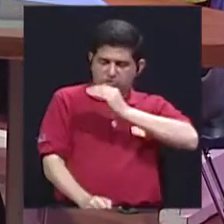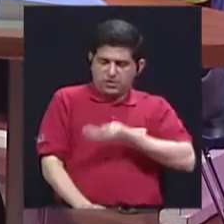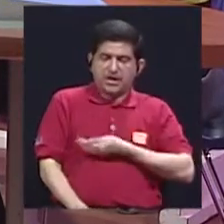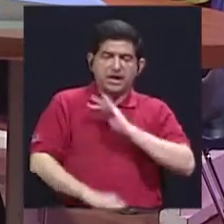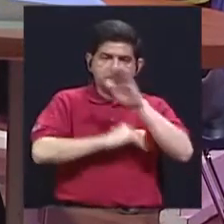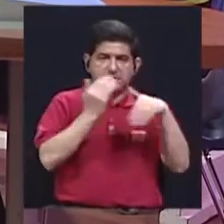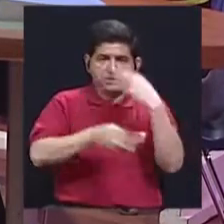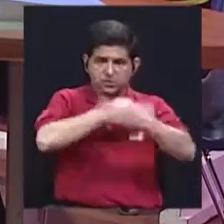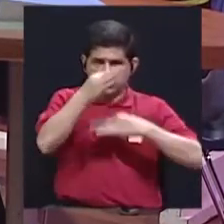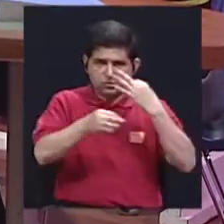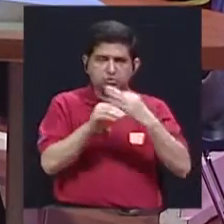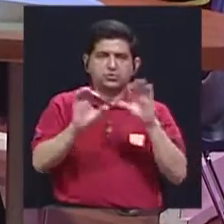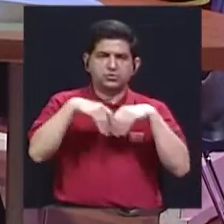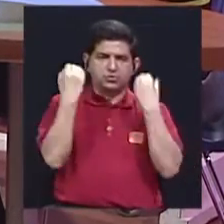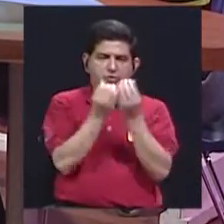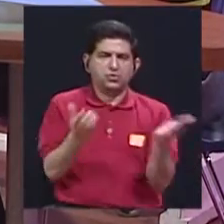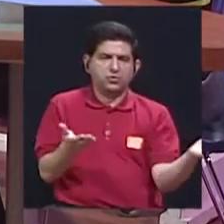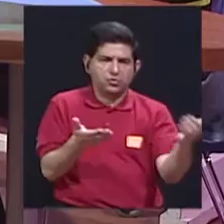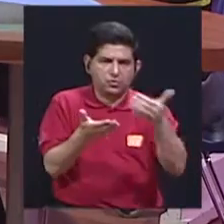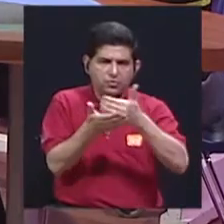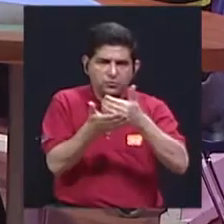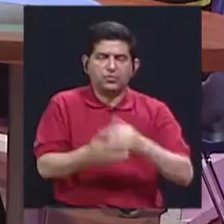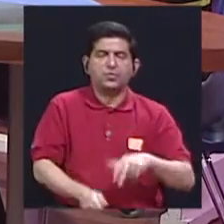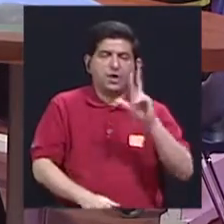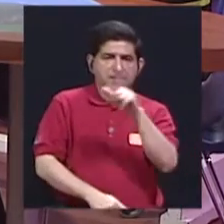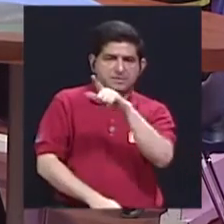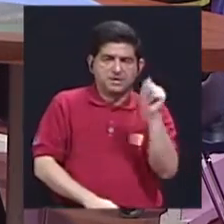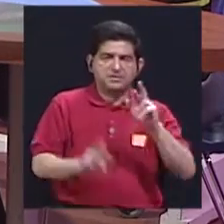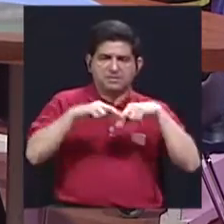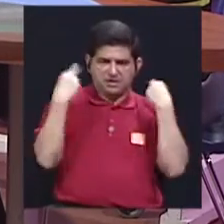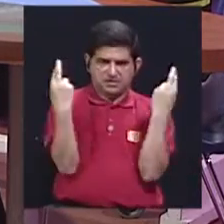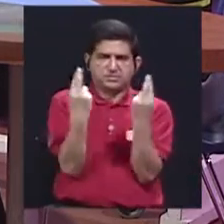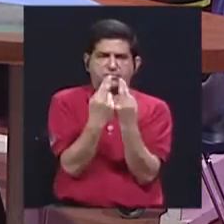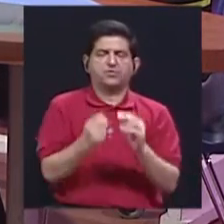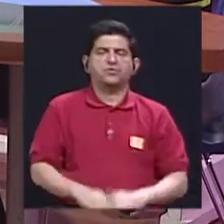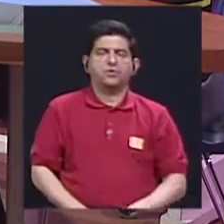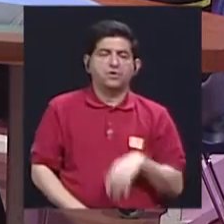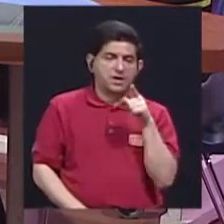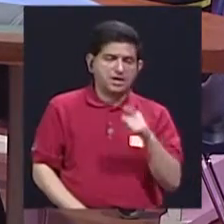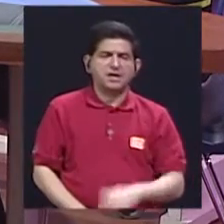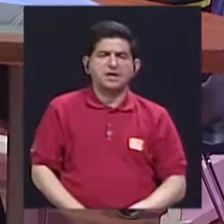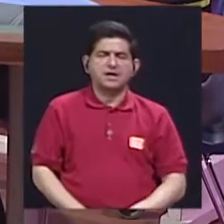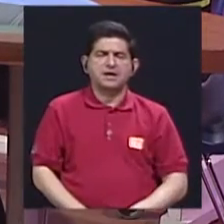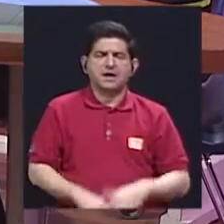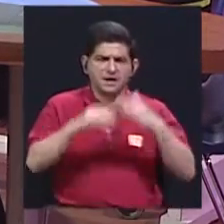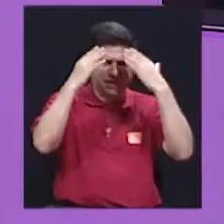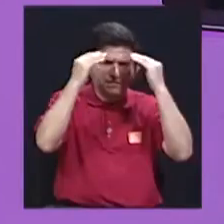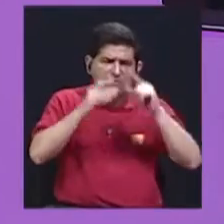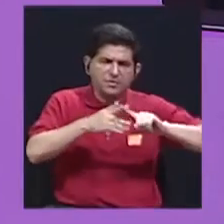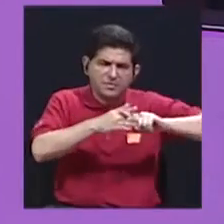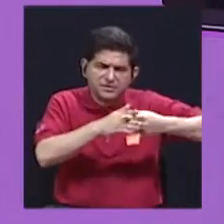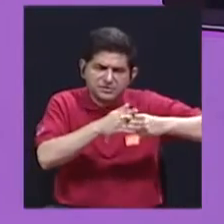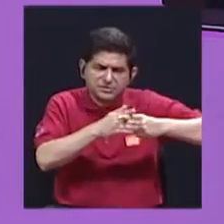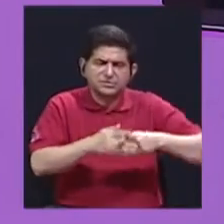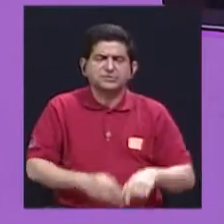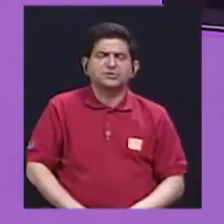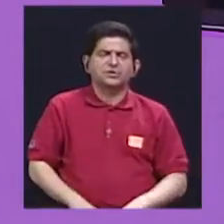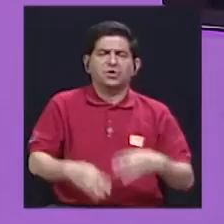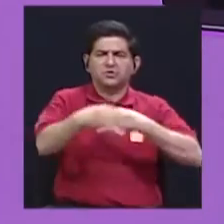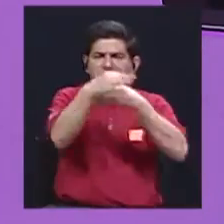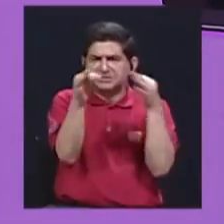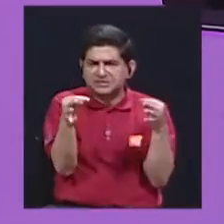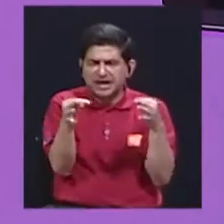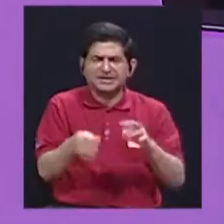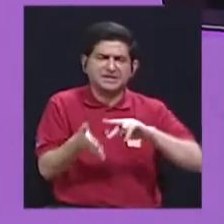organización tratamos de reunirnos cada tres meses y darle armas a esas organizaciones darle muchos talleres